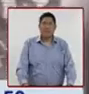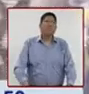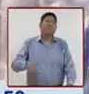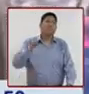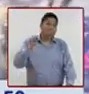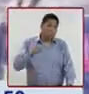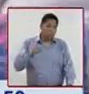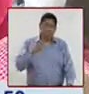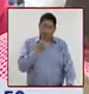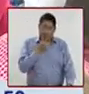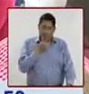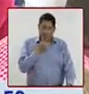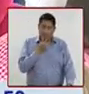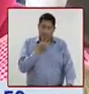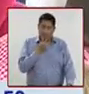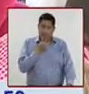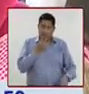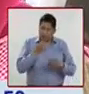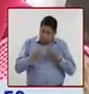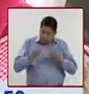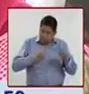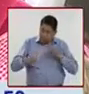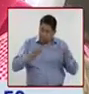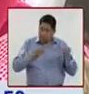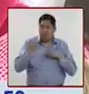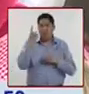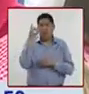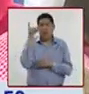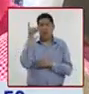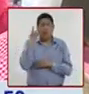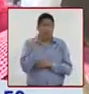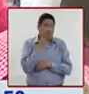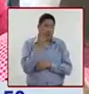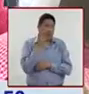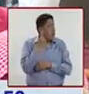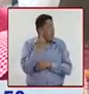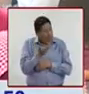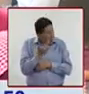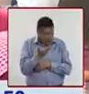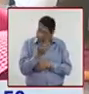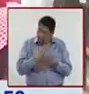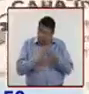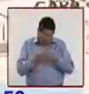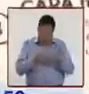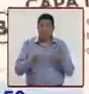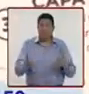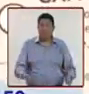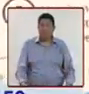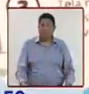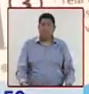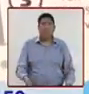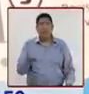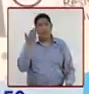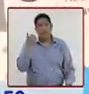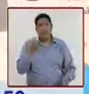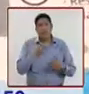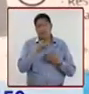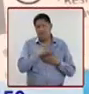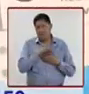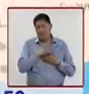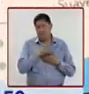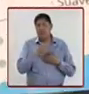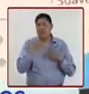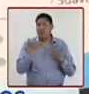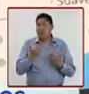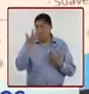Sí, hay movimiento, aunque de un bolivianito en un bolivianito se hace también. En ese tiempo había más ganancia que ahora,